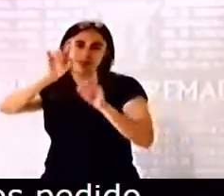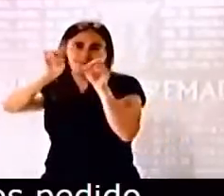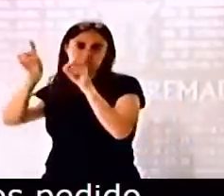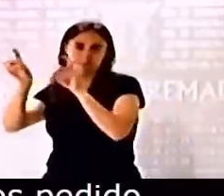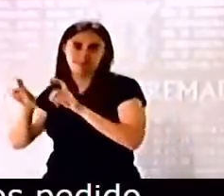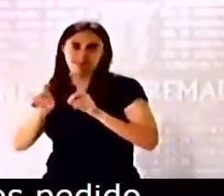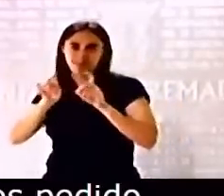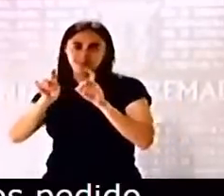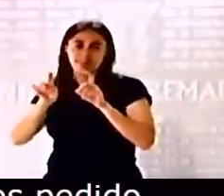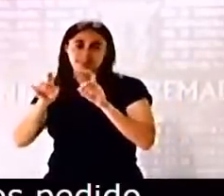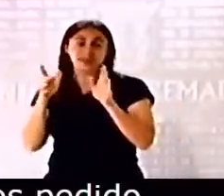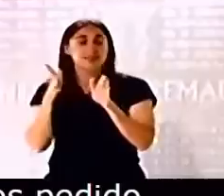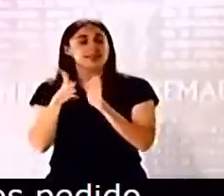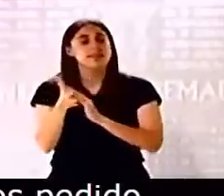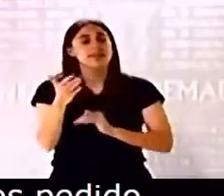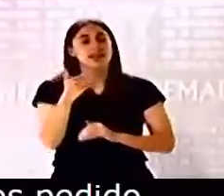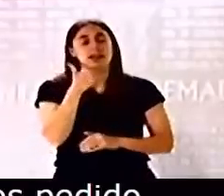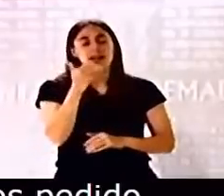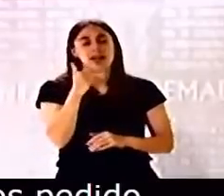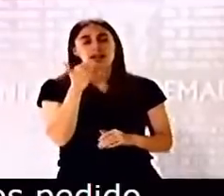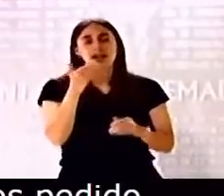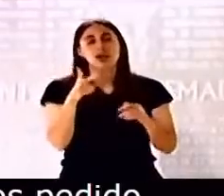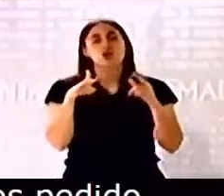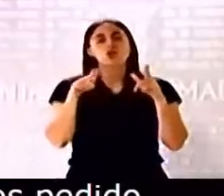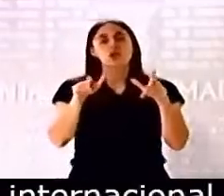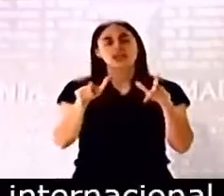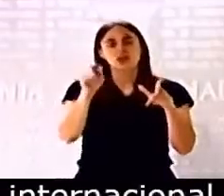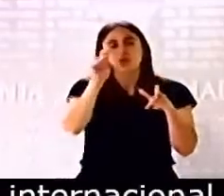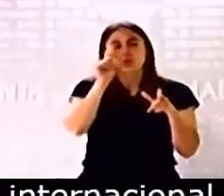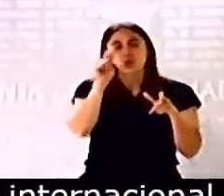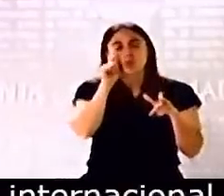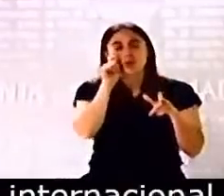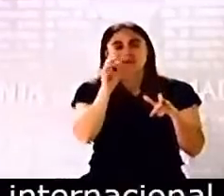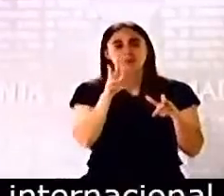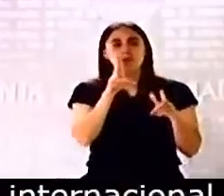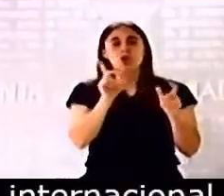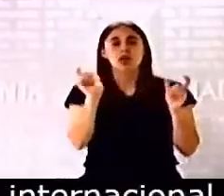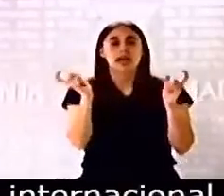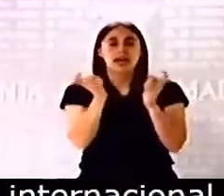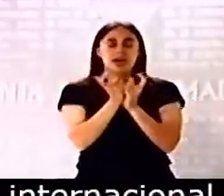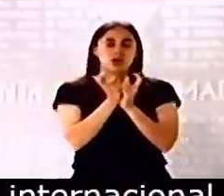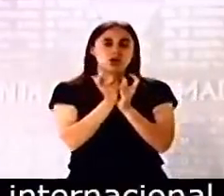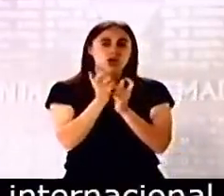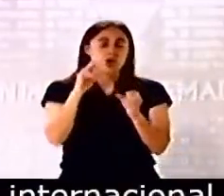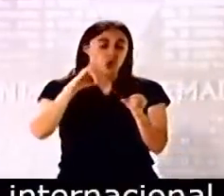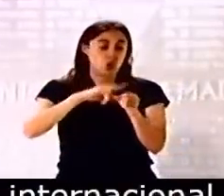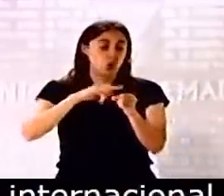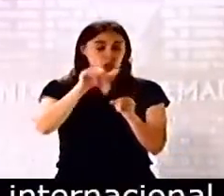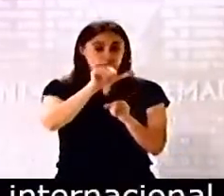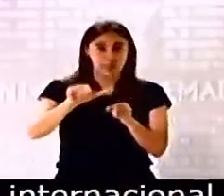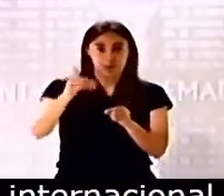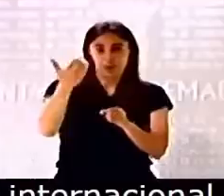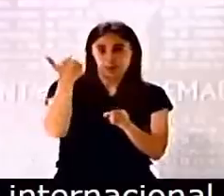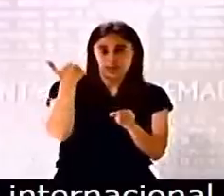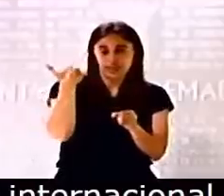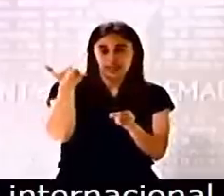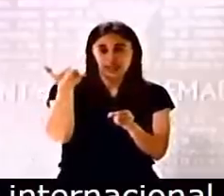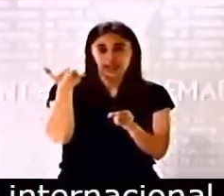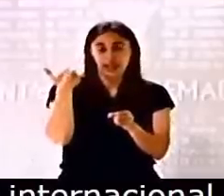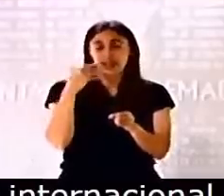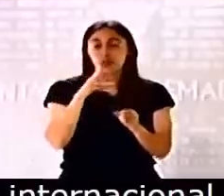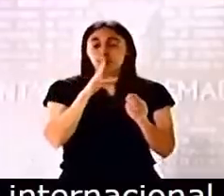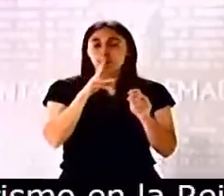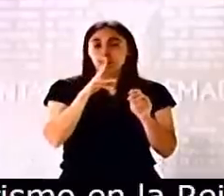Esto es algo que el sector del turismo, en la reunión que tuve el pasado lunes con la mesa de la